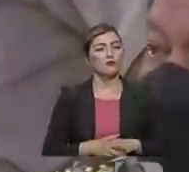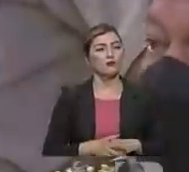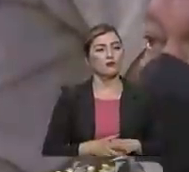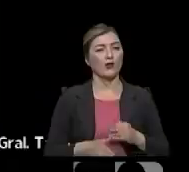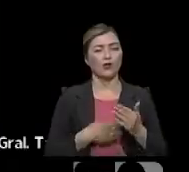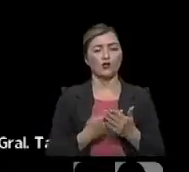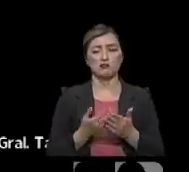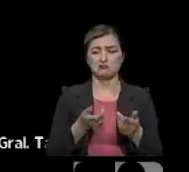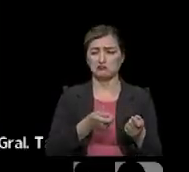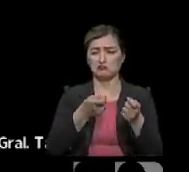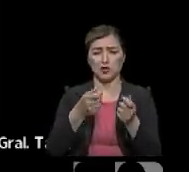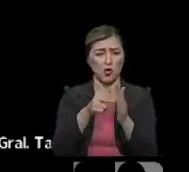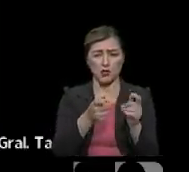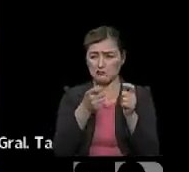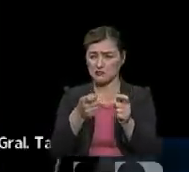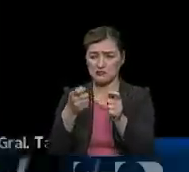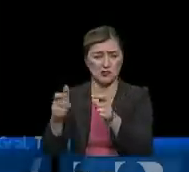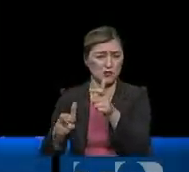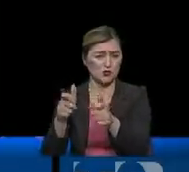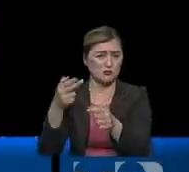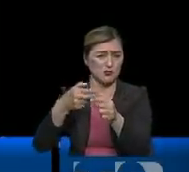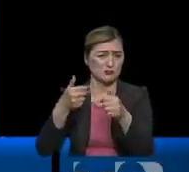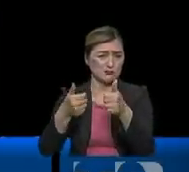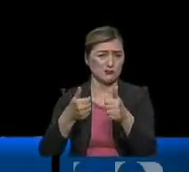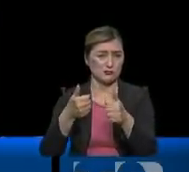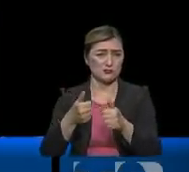sus reclamos. Los reclamos que presentaron fueron porque